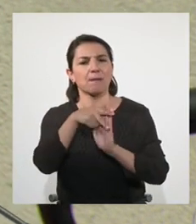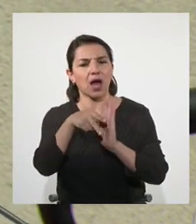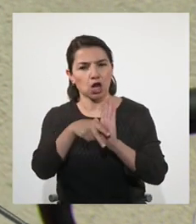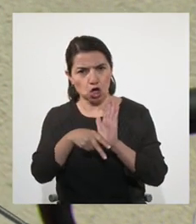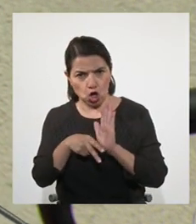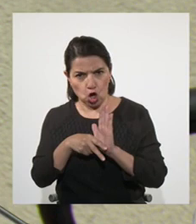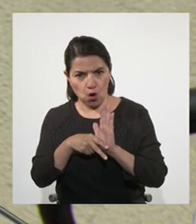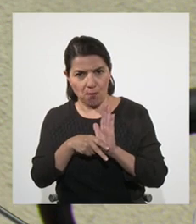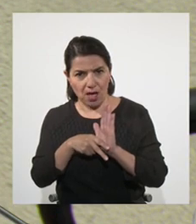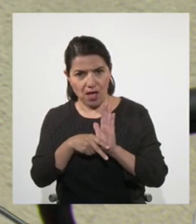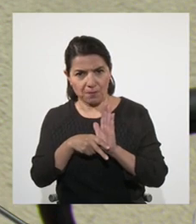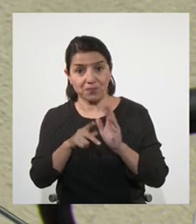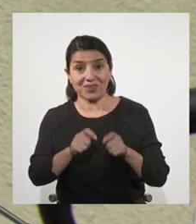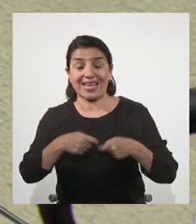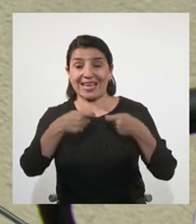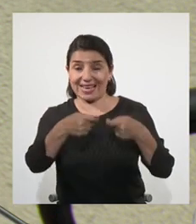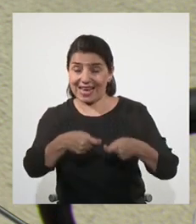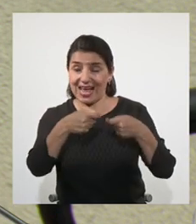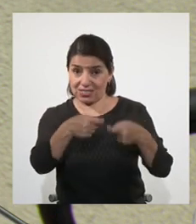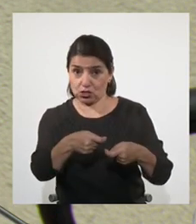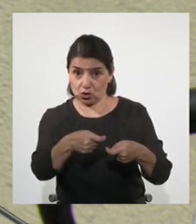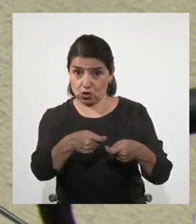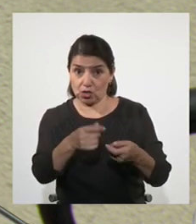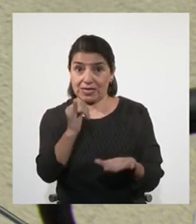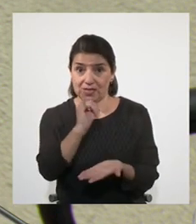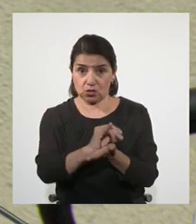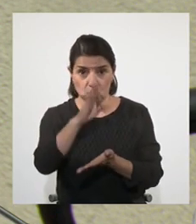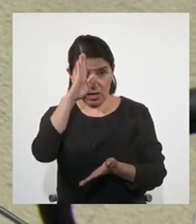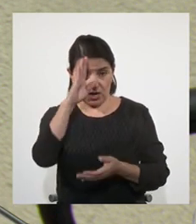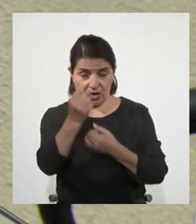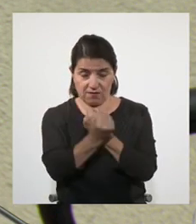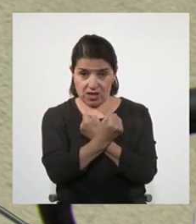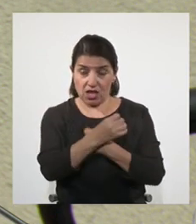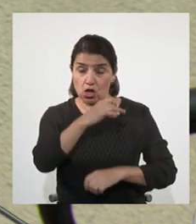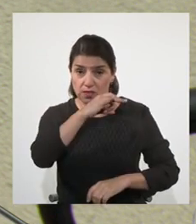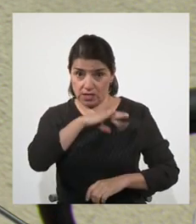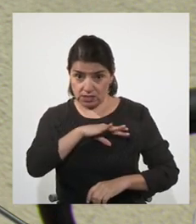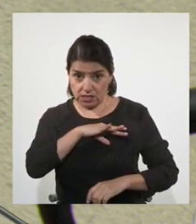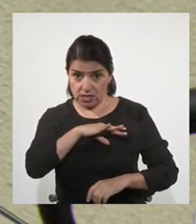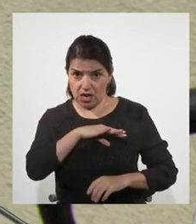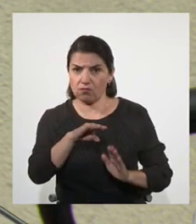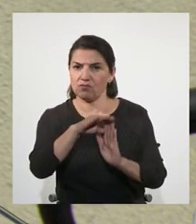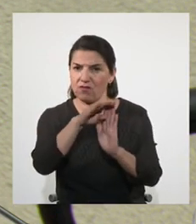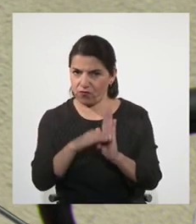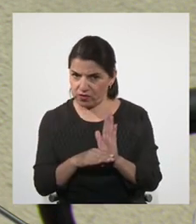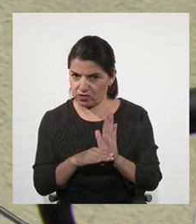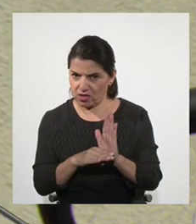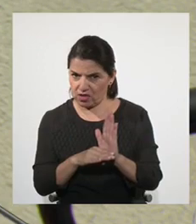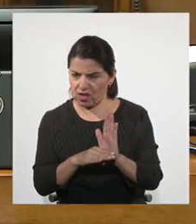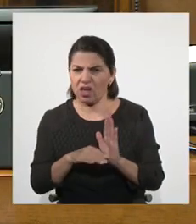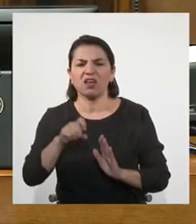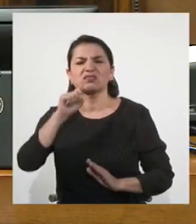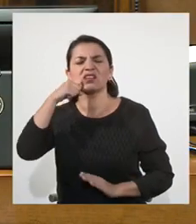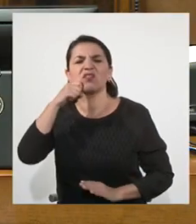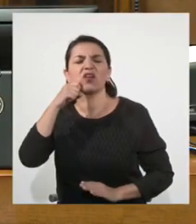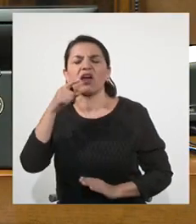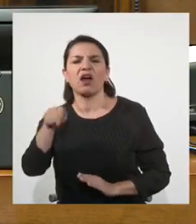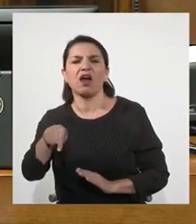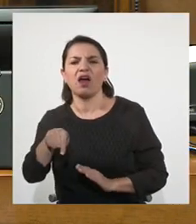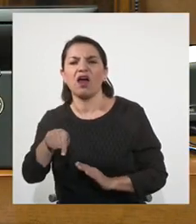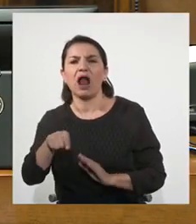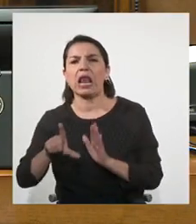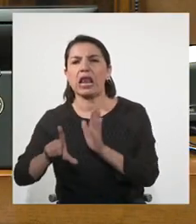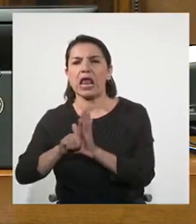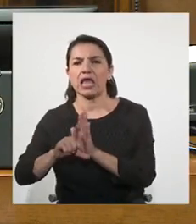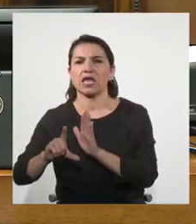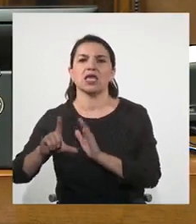gastos de los gastos reservados a Carabineros de Chile. Si la opinión de la Secretaría es orgánico constitucional.